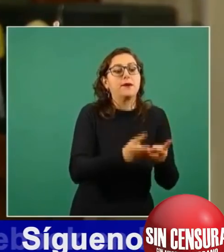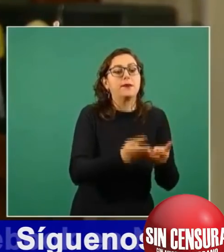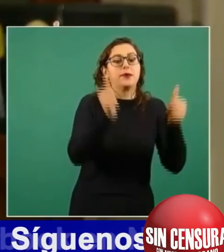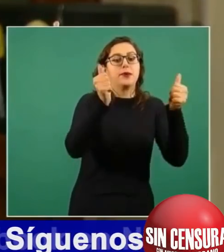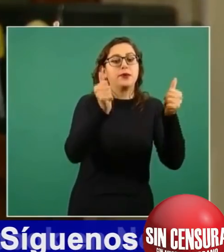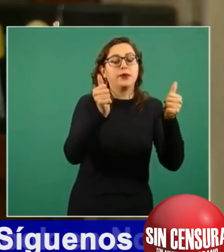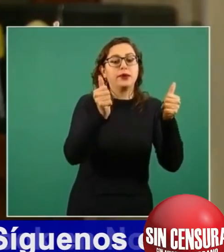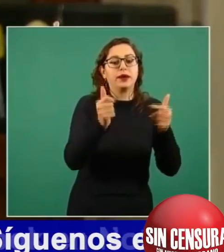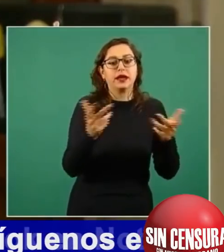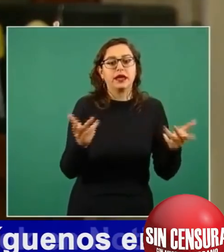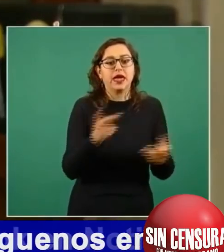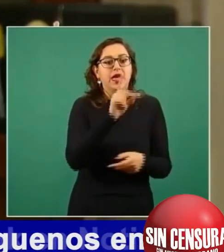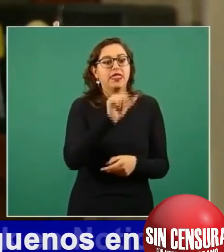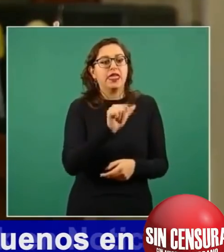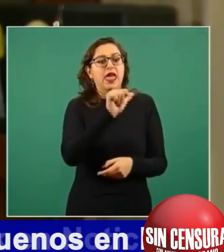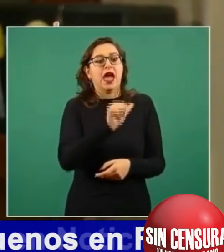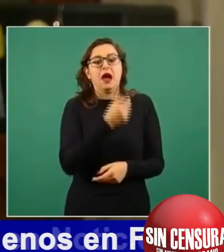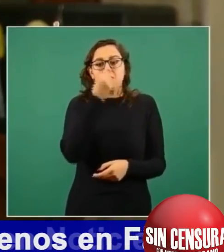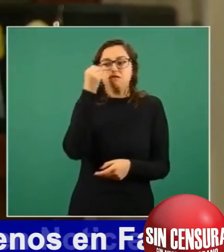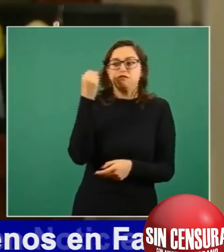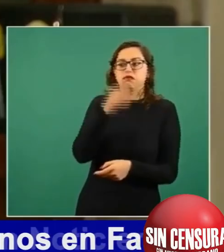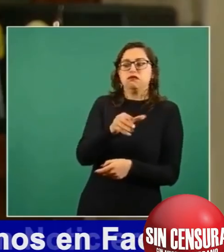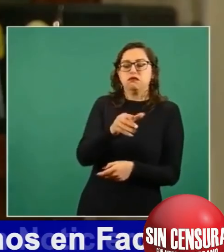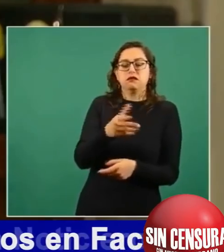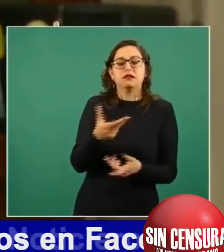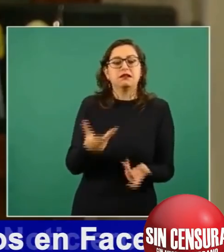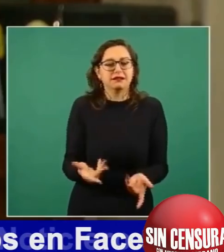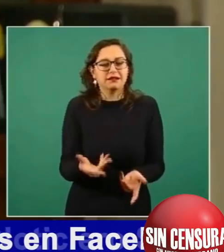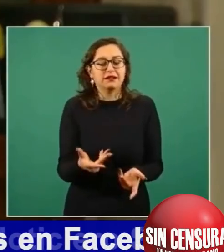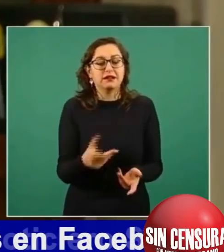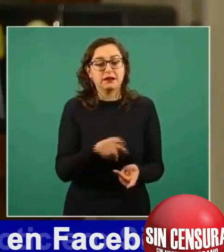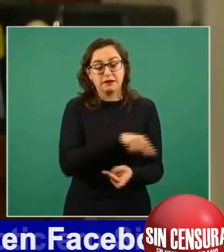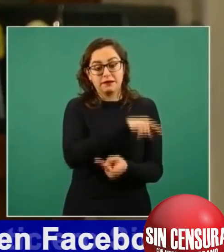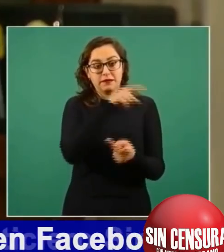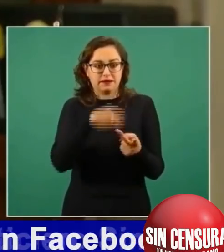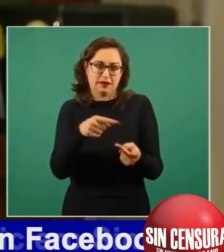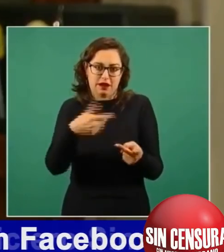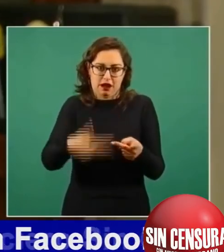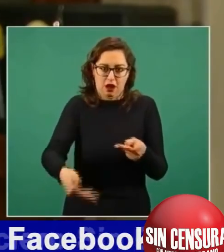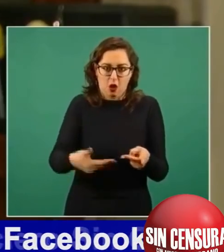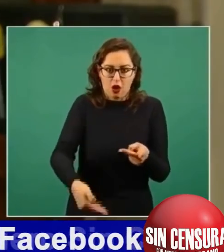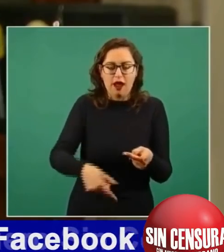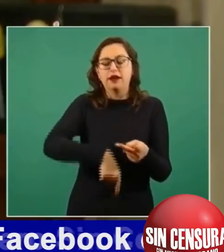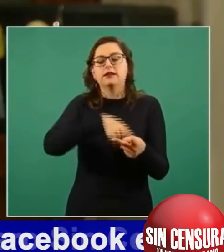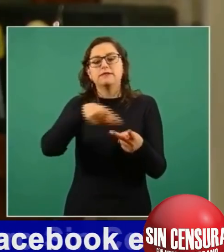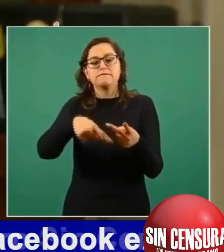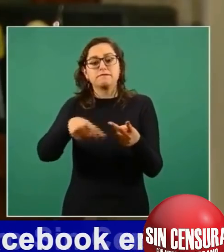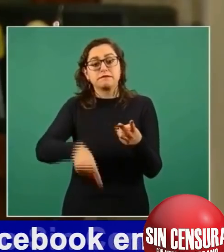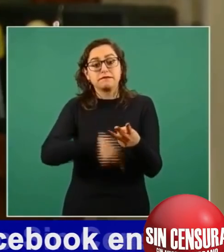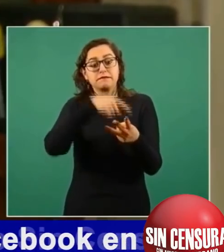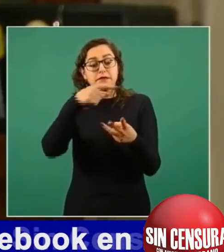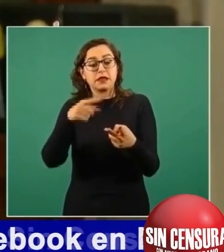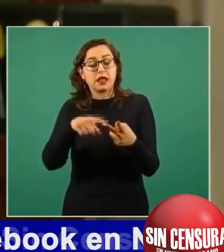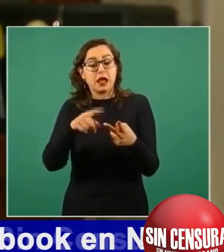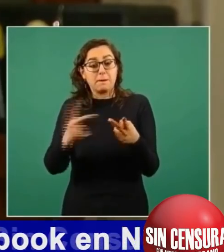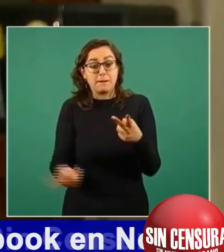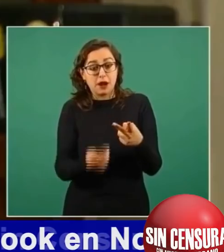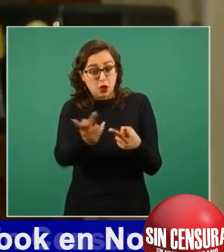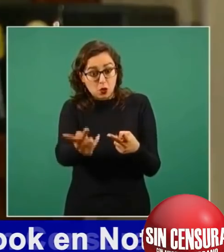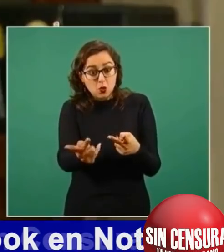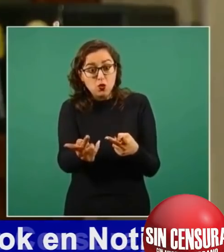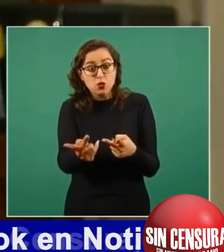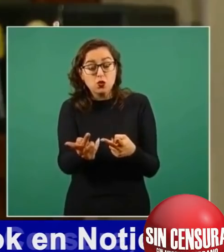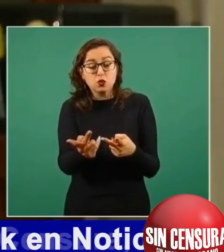diciendo que la DEA les fabrica los delitos. Y la segunda pregunta, presidente, es: ¿existe alguna forma en la que se